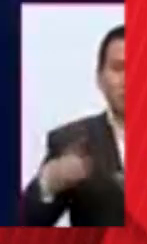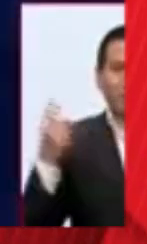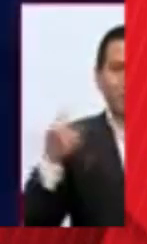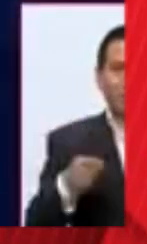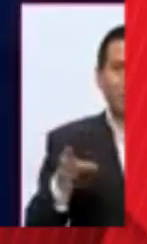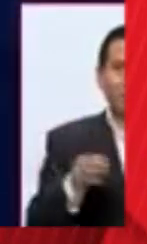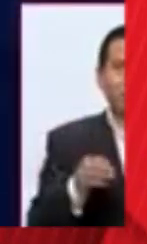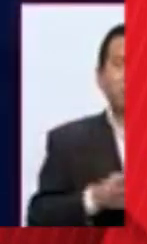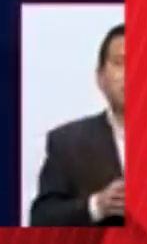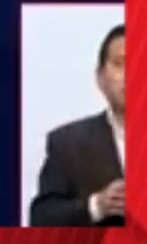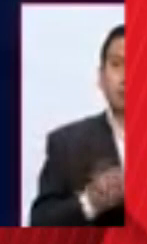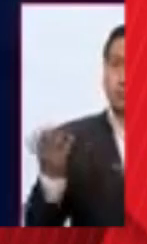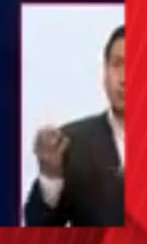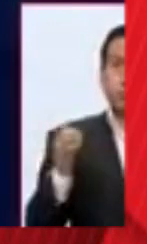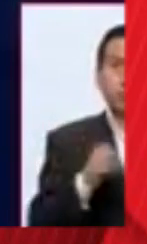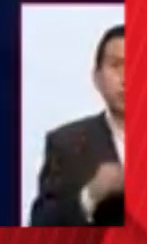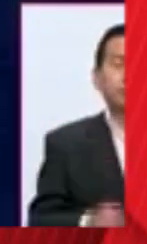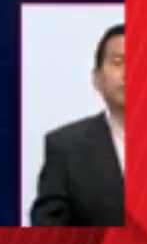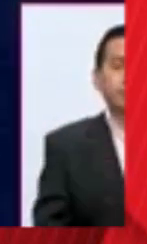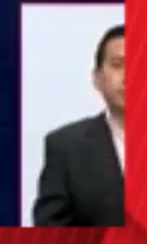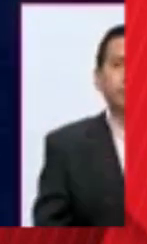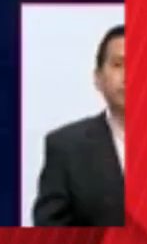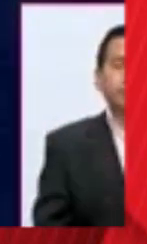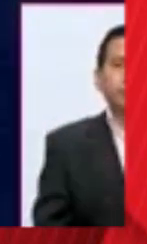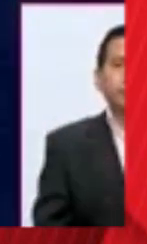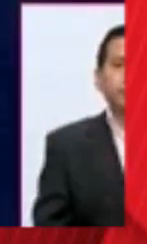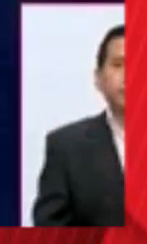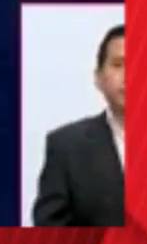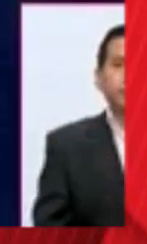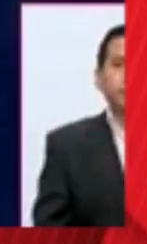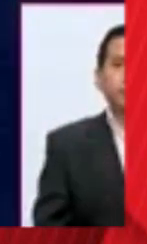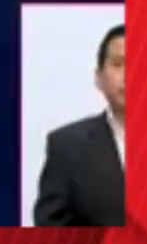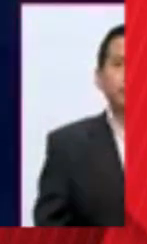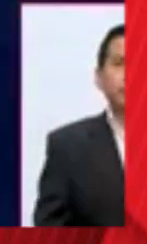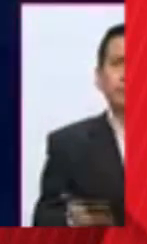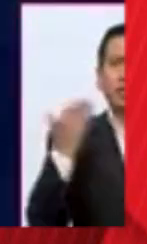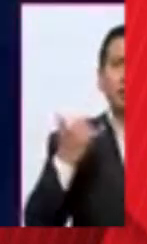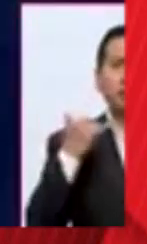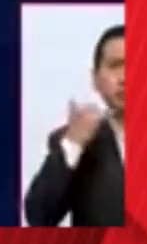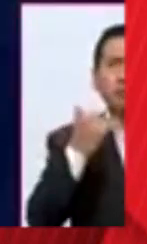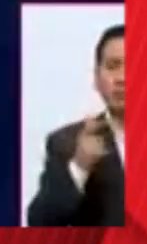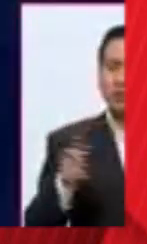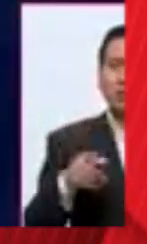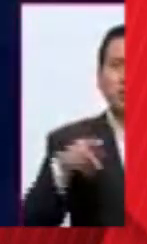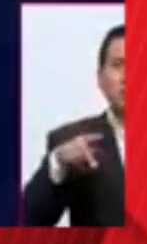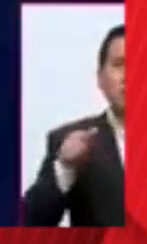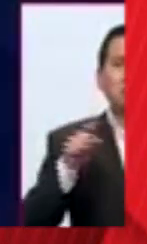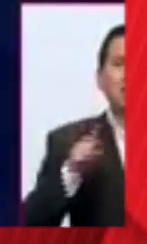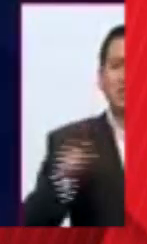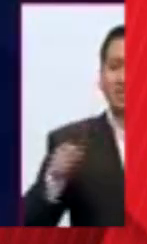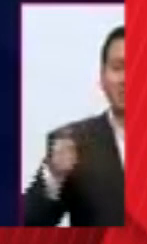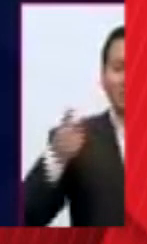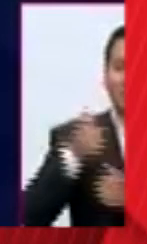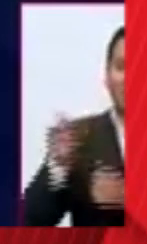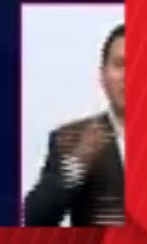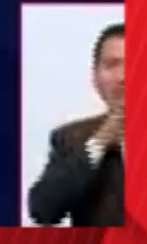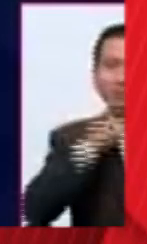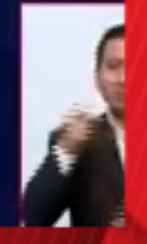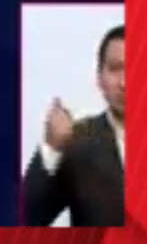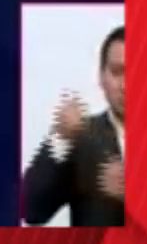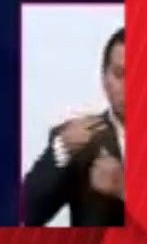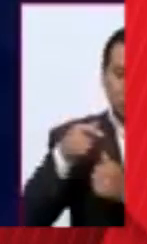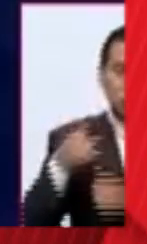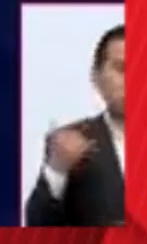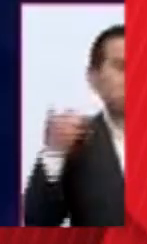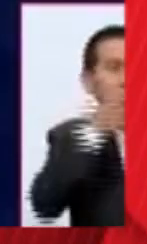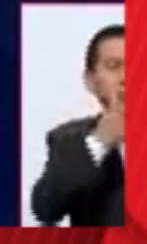y de una llamada incluso que se hizo a Ricardo Paz, el asesor de Carlos Mesa, para que